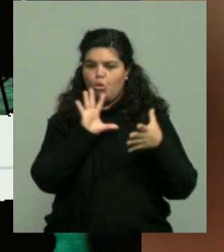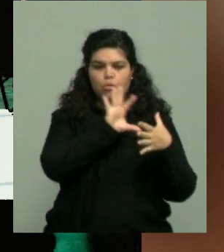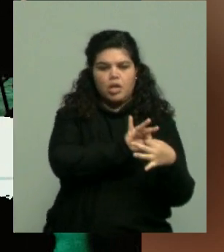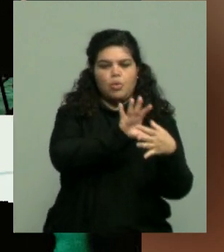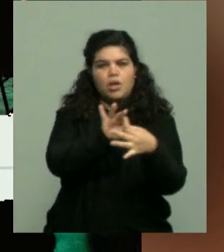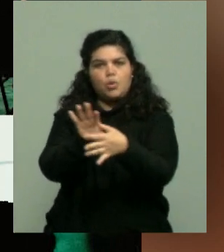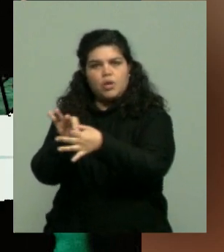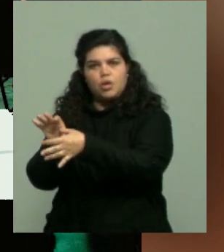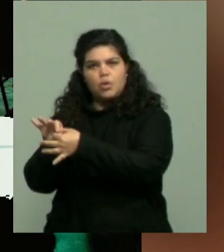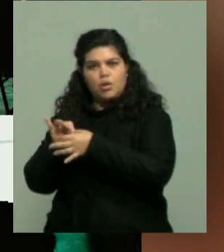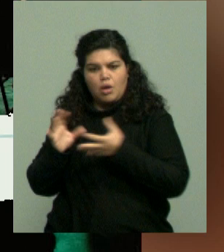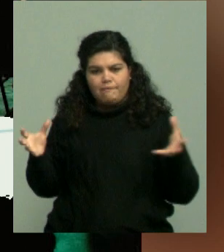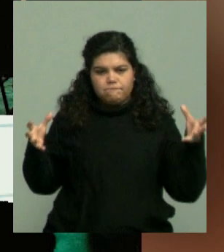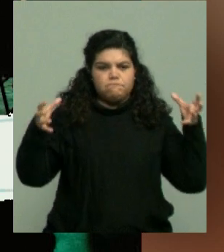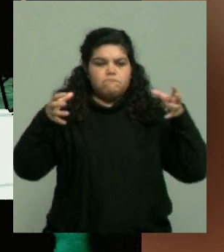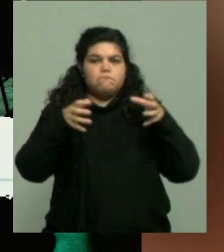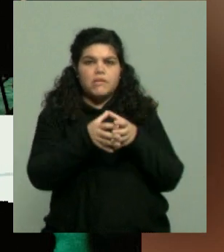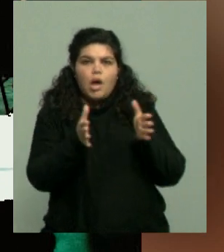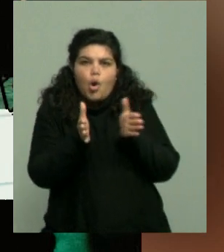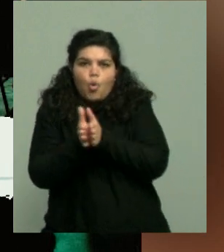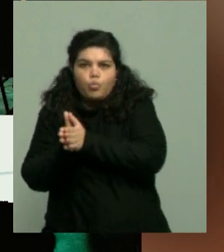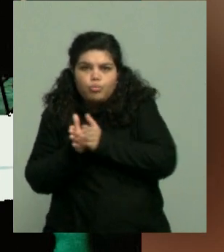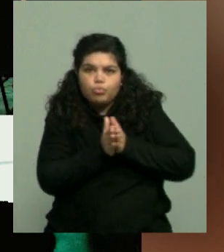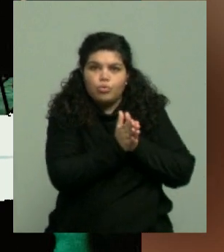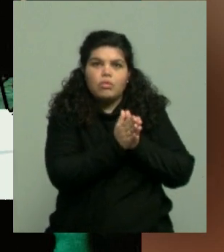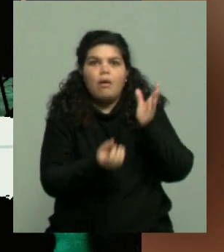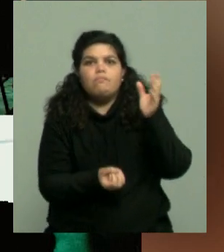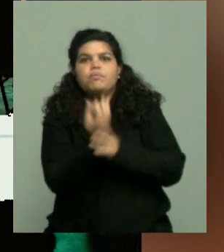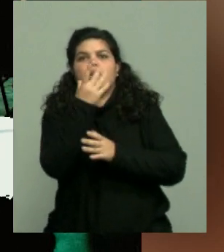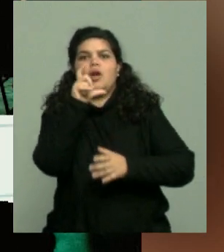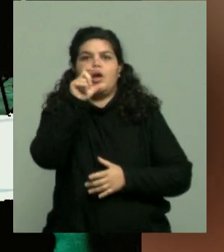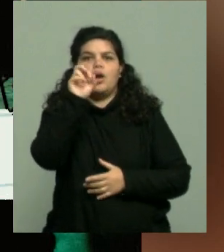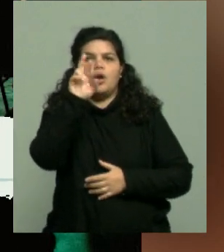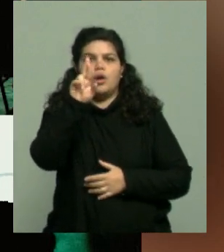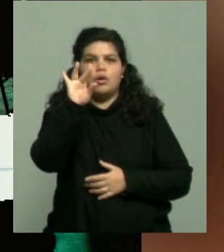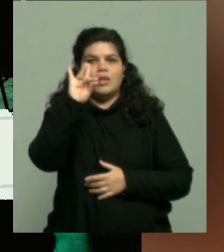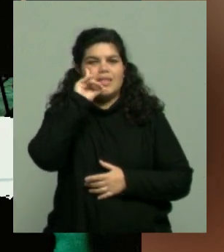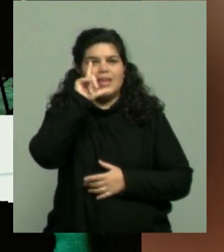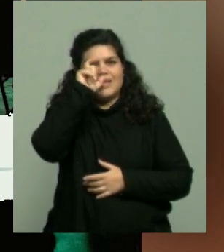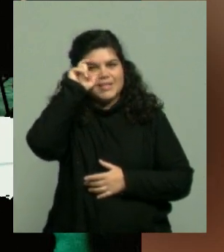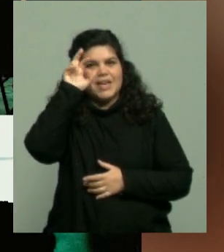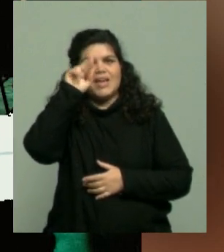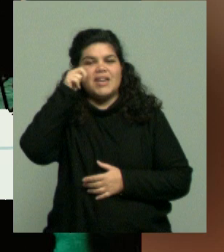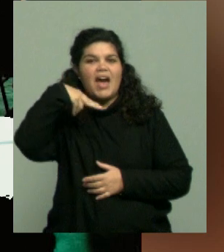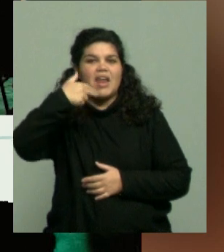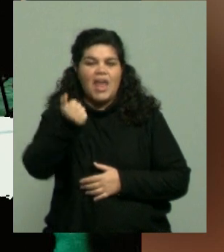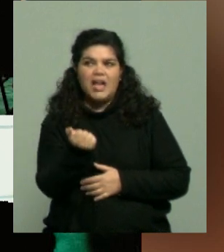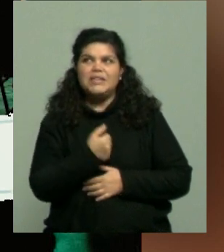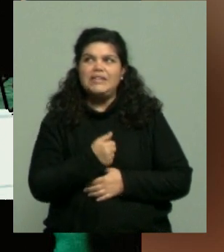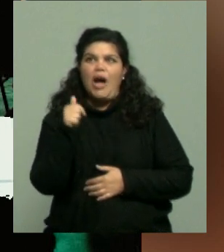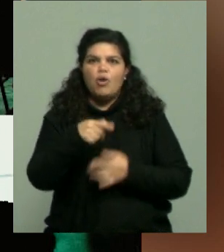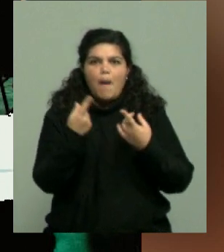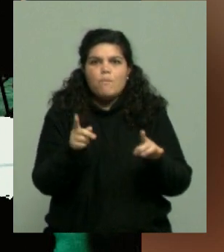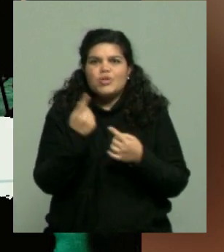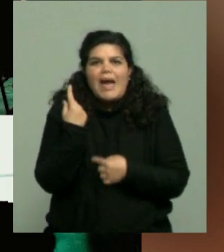sale la mezcla. Y que, sale Cordillerana. Claro, y esta música que podemos decir, bueno, por ahora rara, no le encontramos un nombre que nos cierre